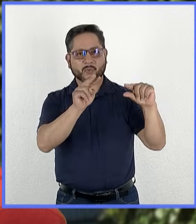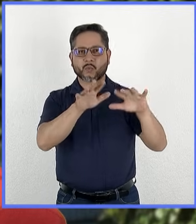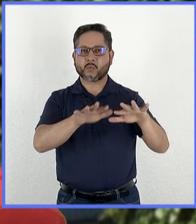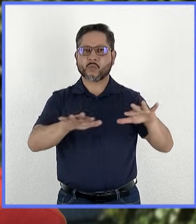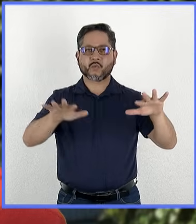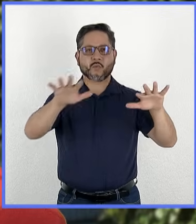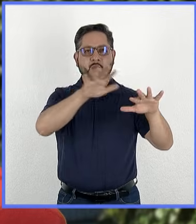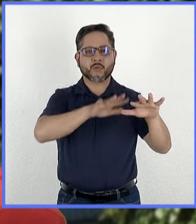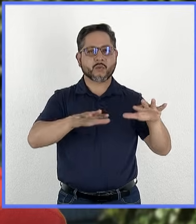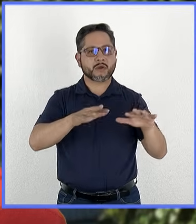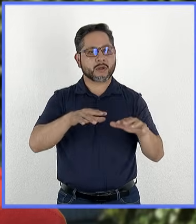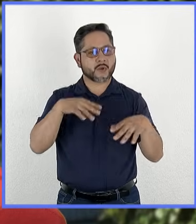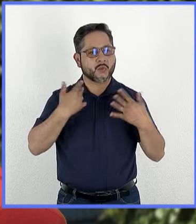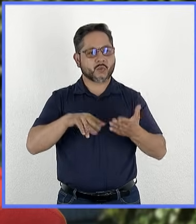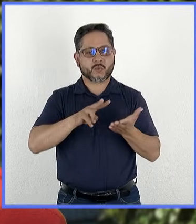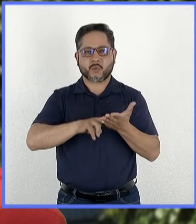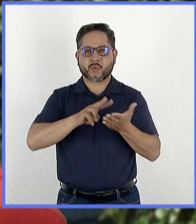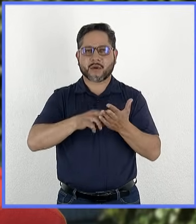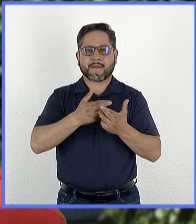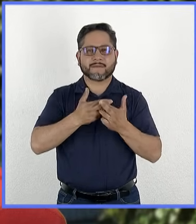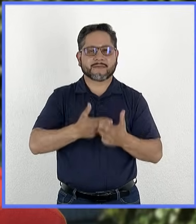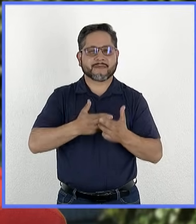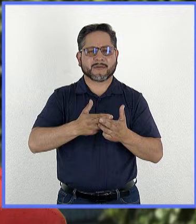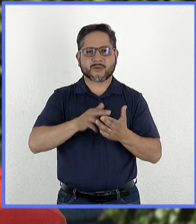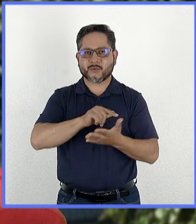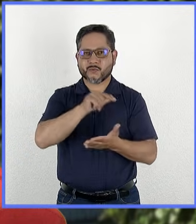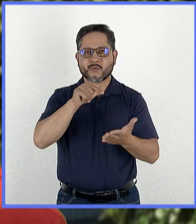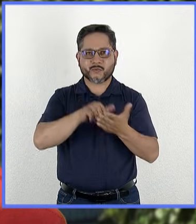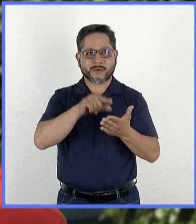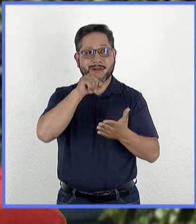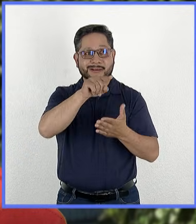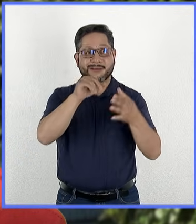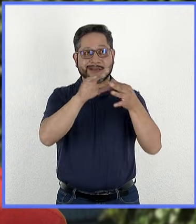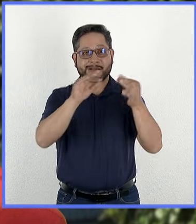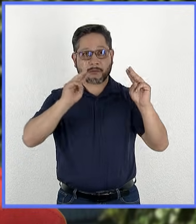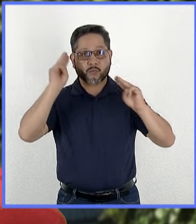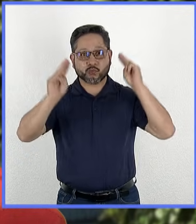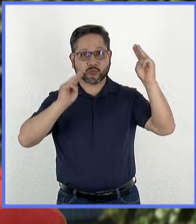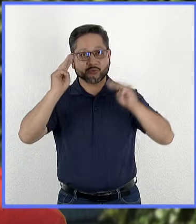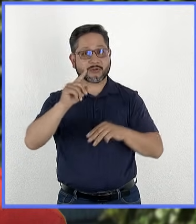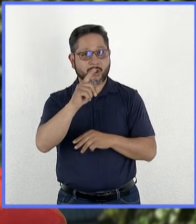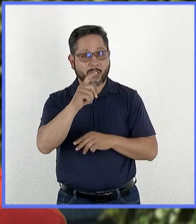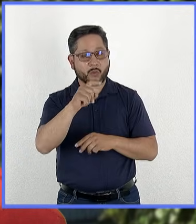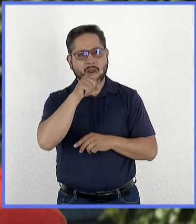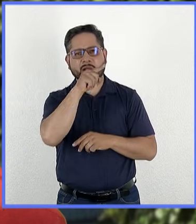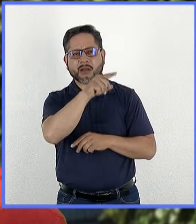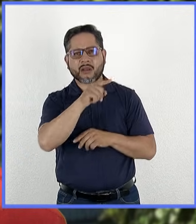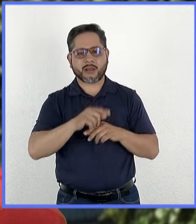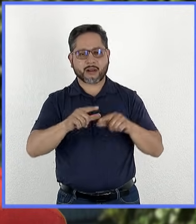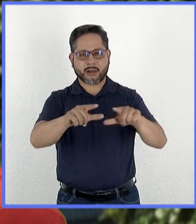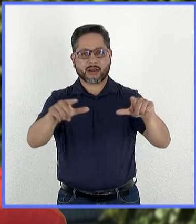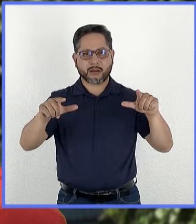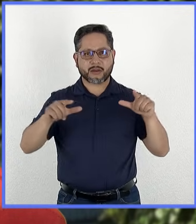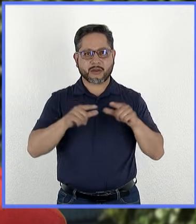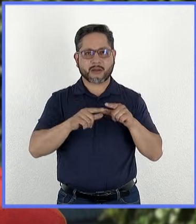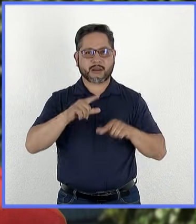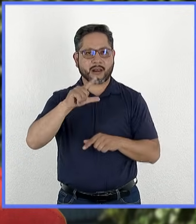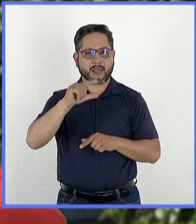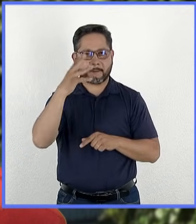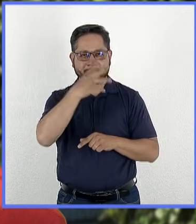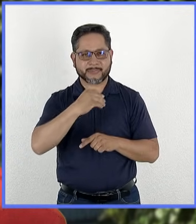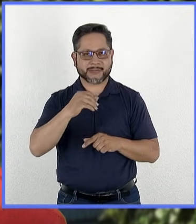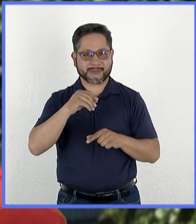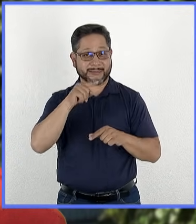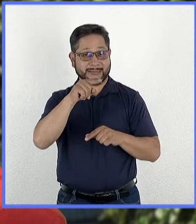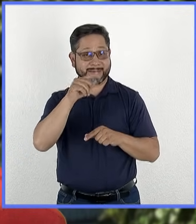conocer parte de la riqueza e historia de un lugar que incluso cuenta con un museo de agua. Se trata de la laguna La Vega Escondida.